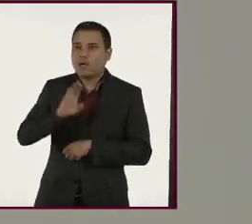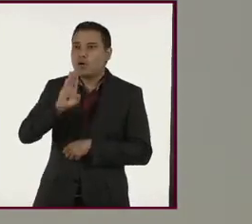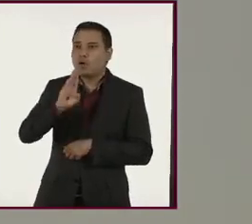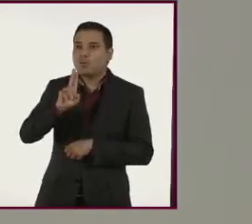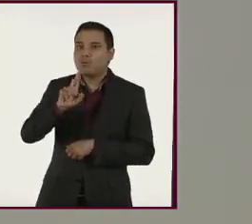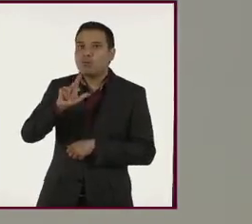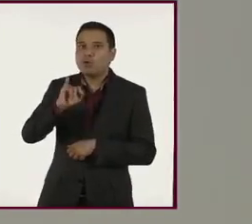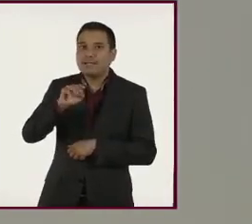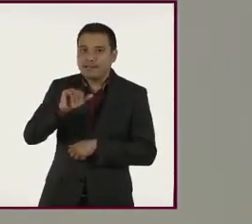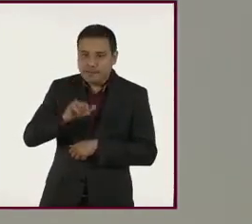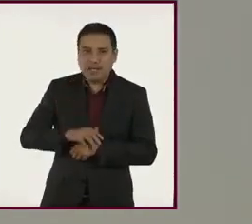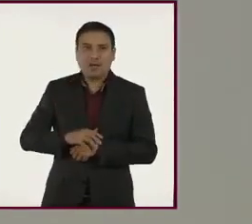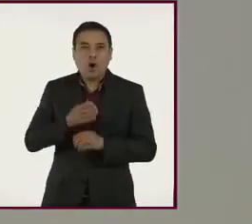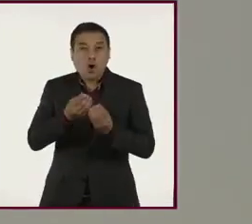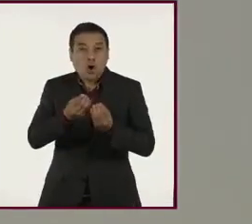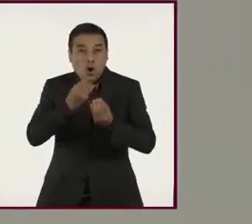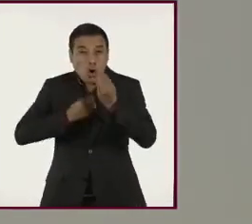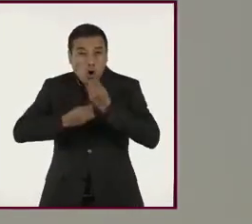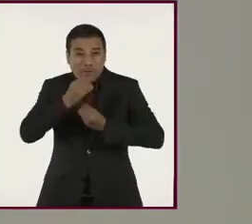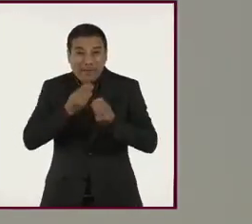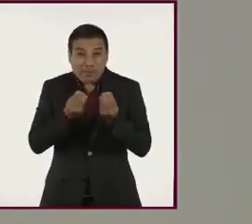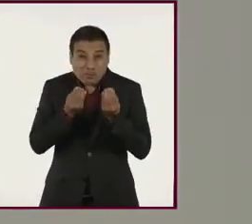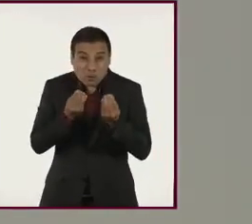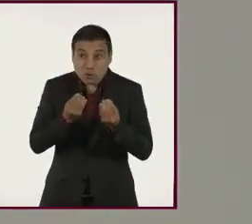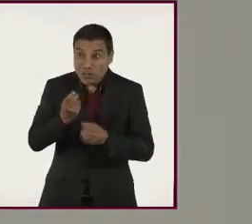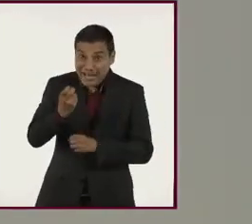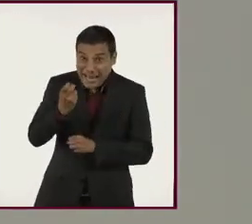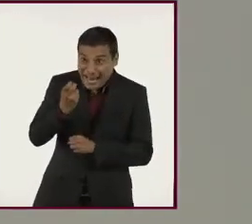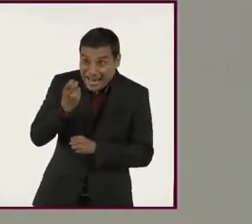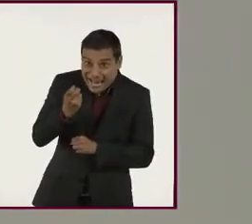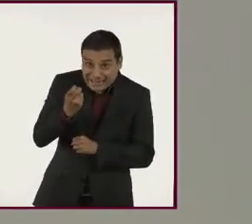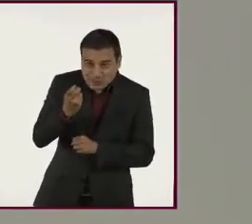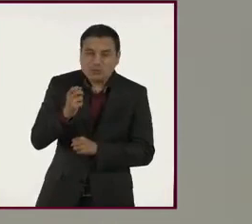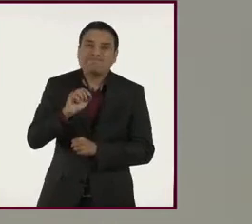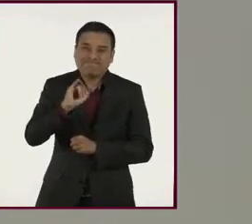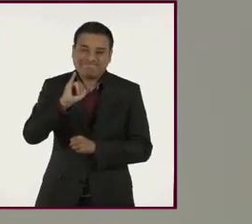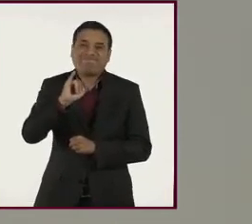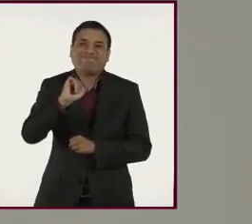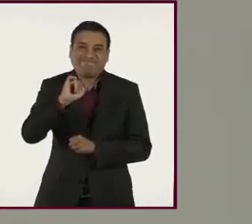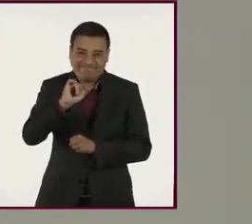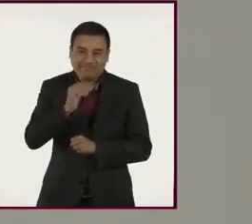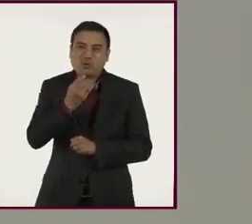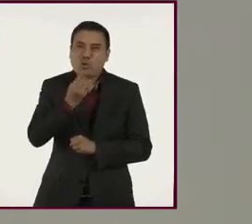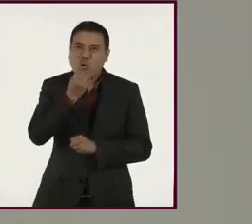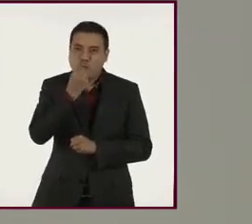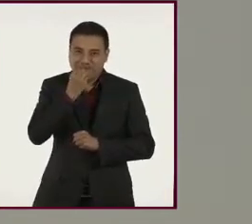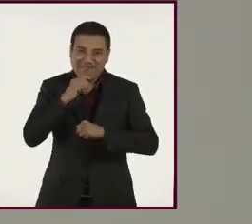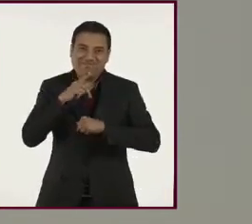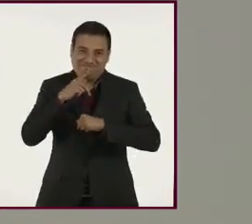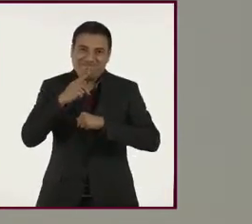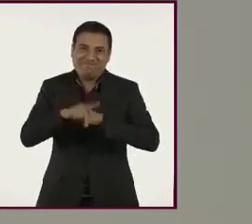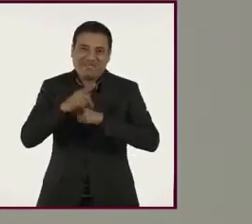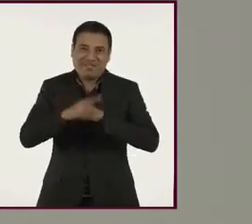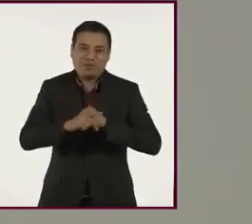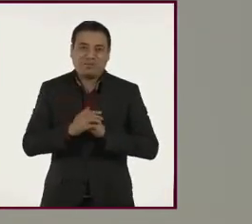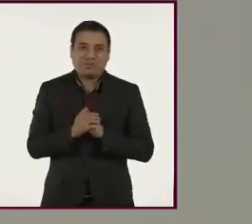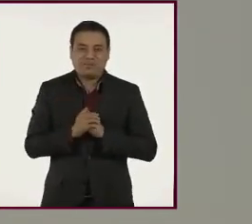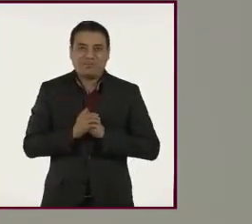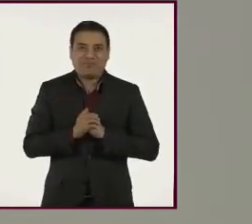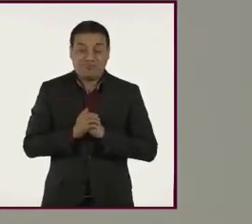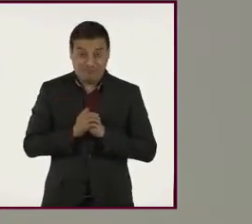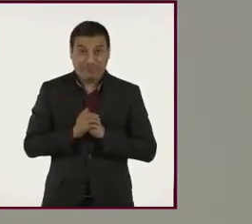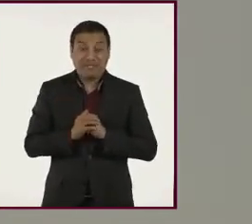de la presentación, si son conductas asociadas a los trastornos de la alimentación. Actualmente, para